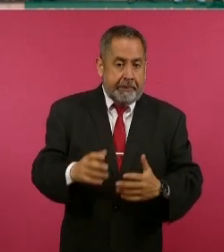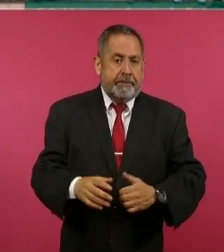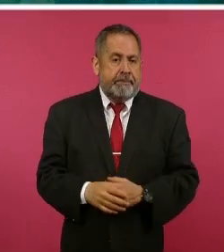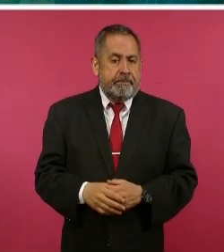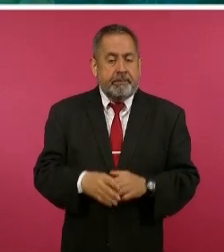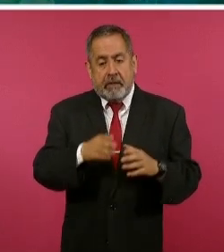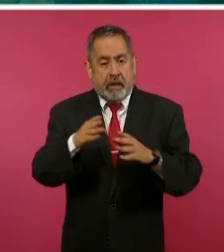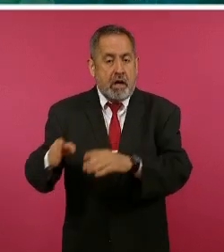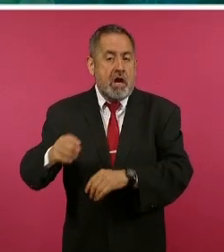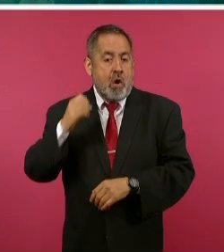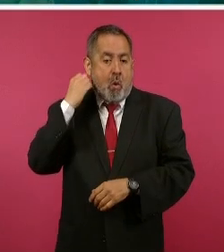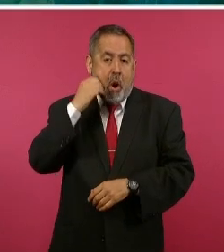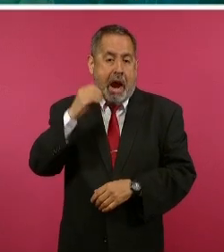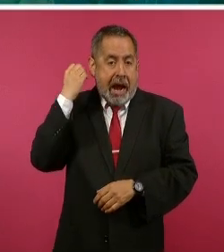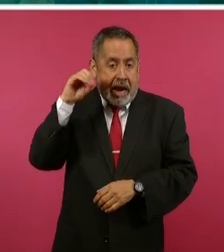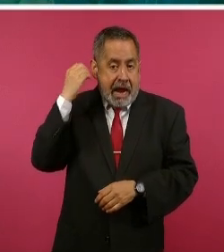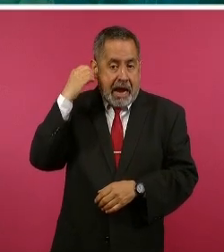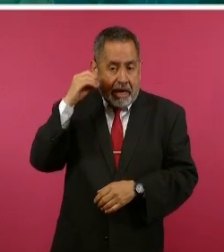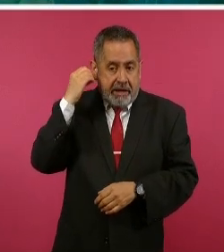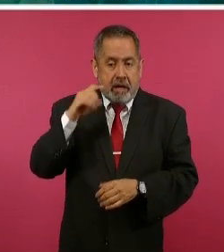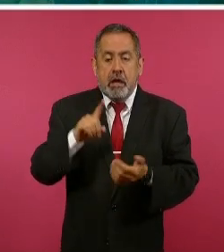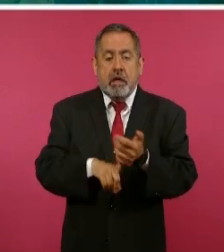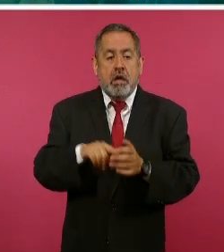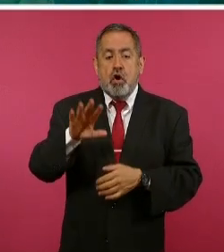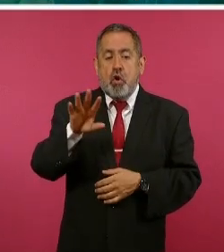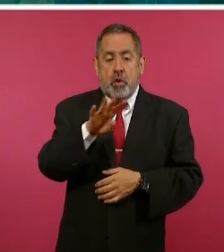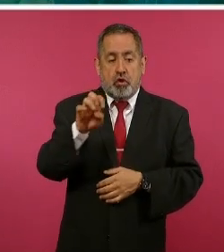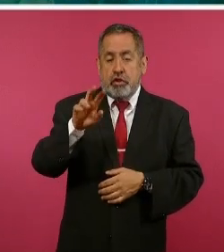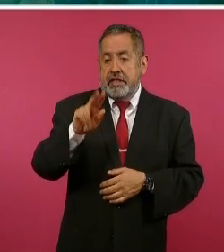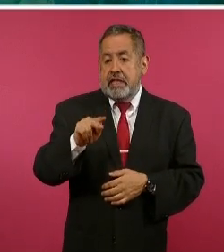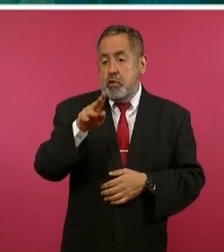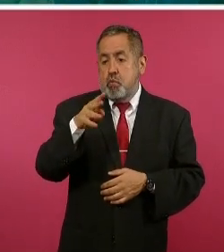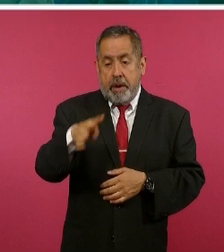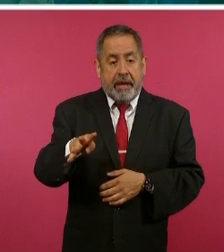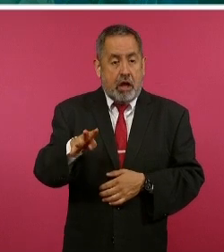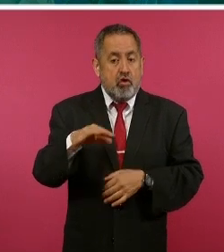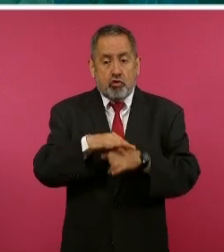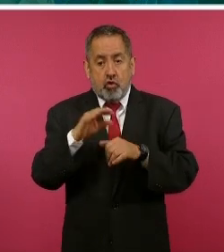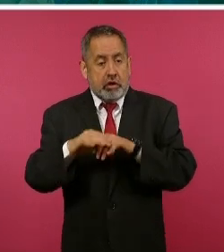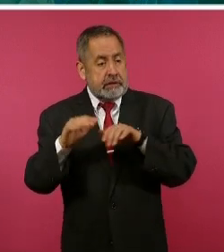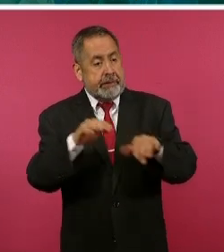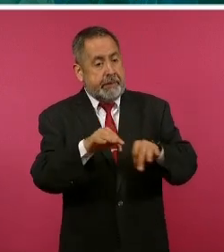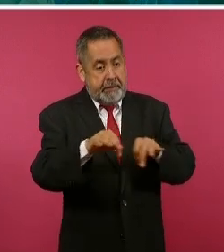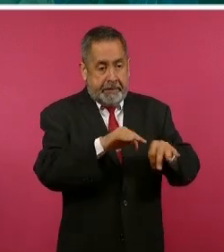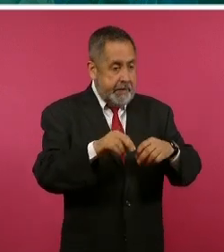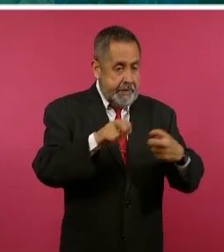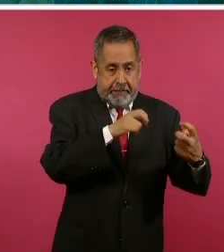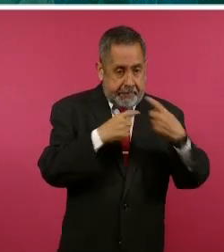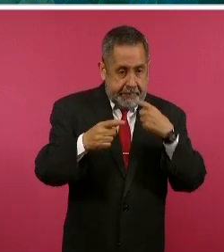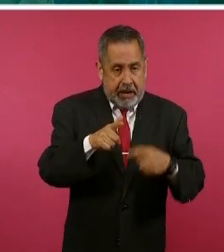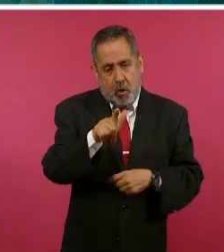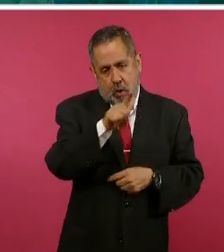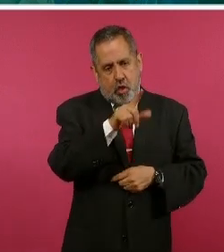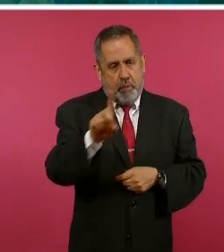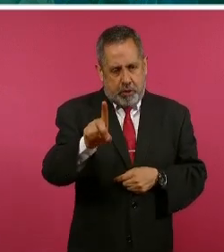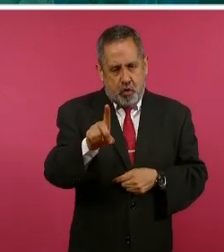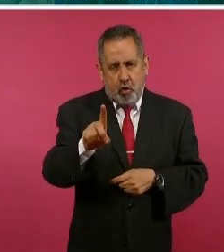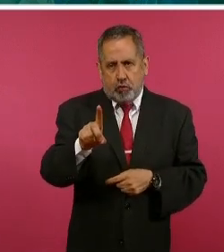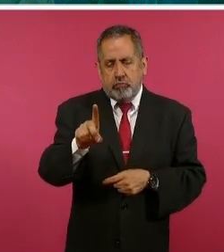de Oaxaca son 489 médicas y médicos generales que van a cubrir todos los días de la semana